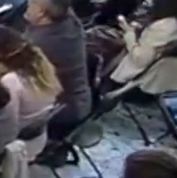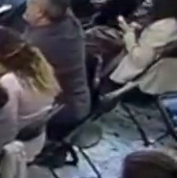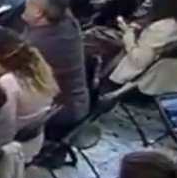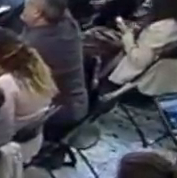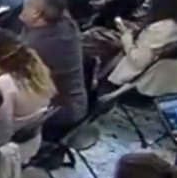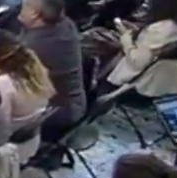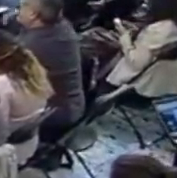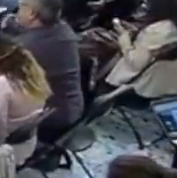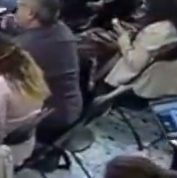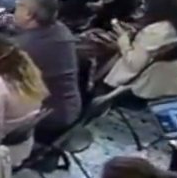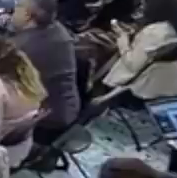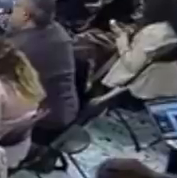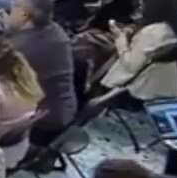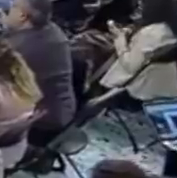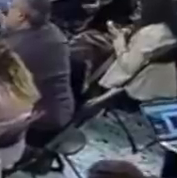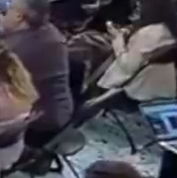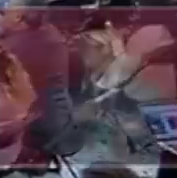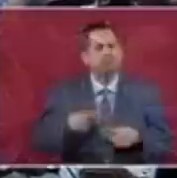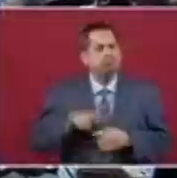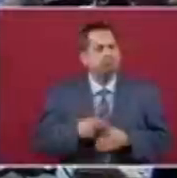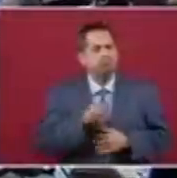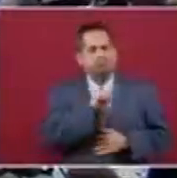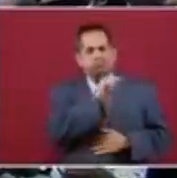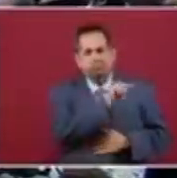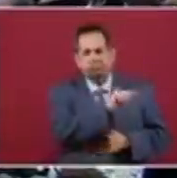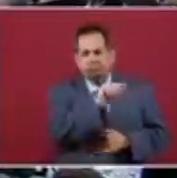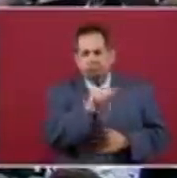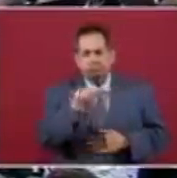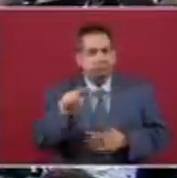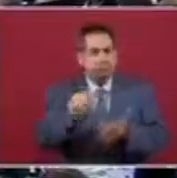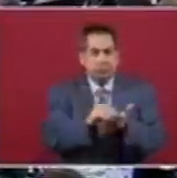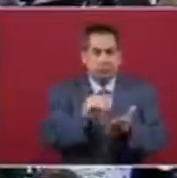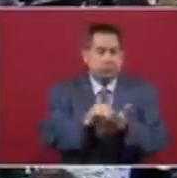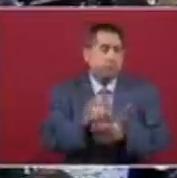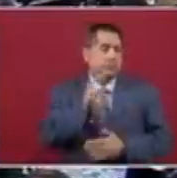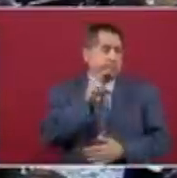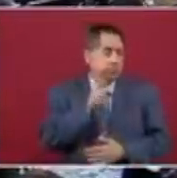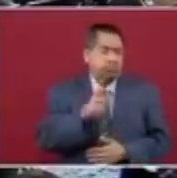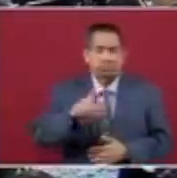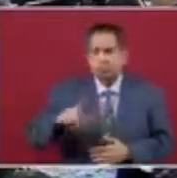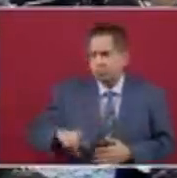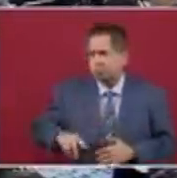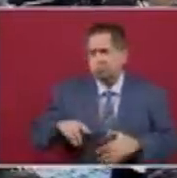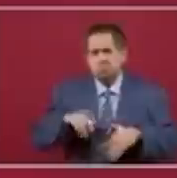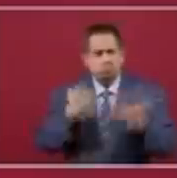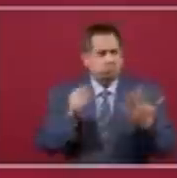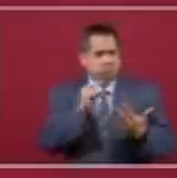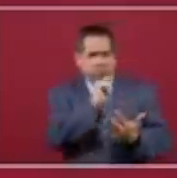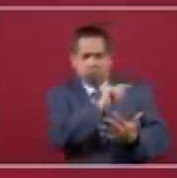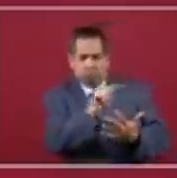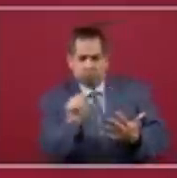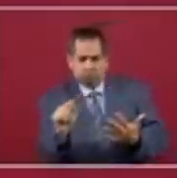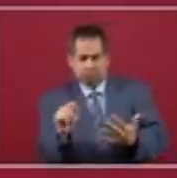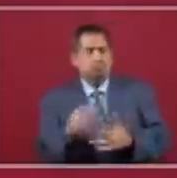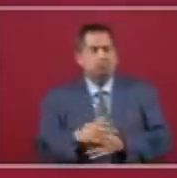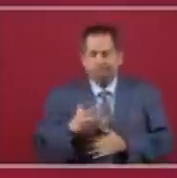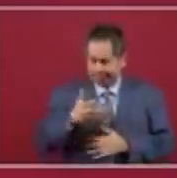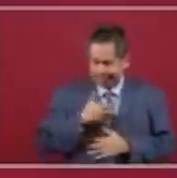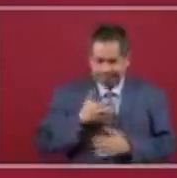Hay mucha gente todavía, no solo en Pemex, en todo el gobierno. O sea, están